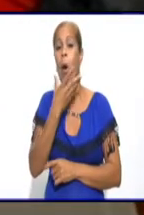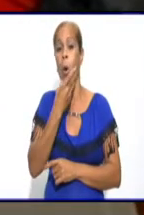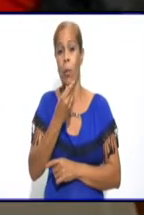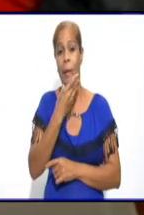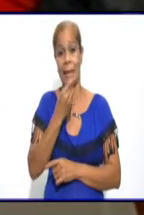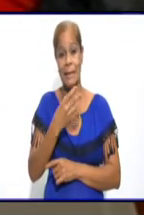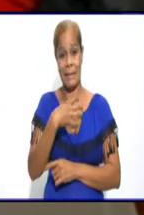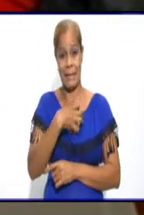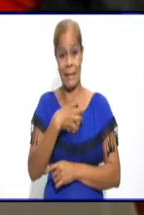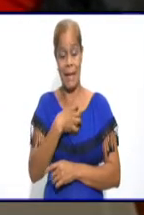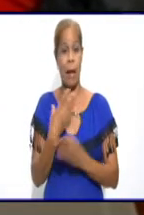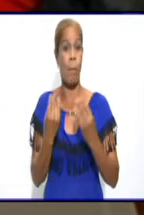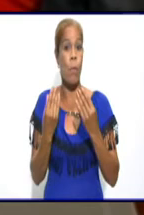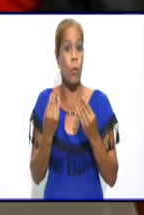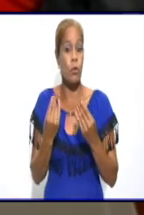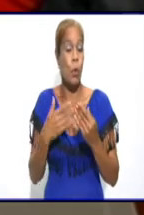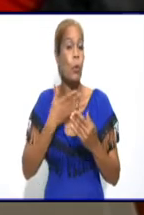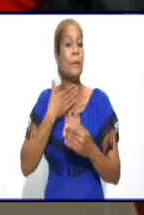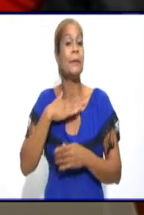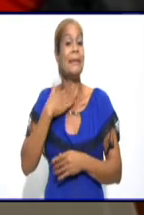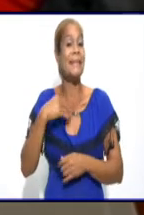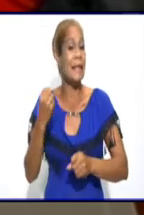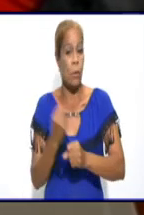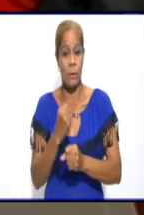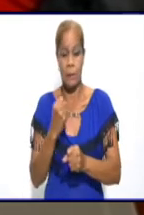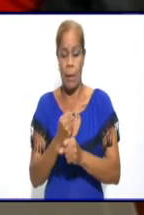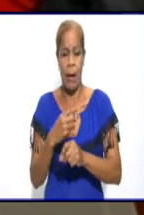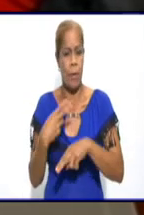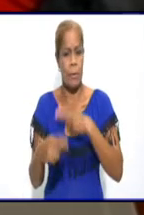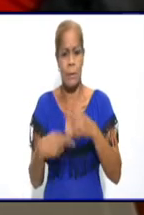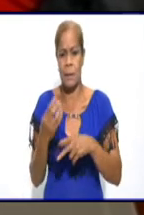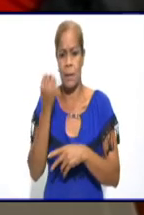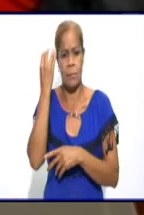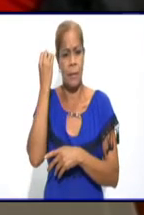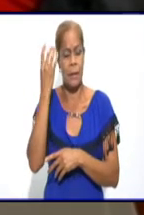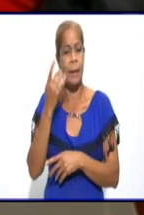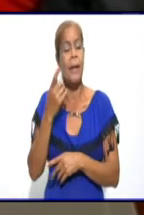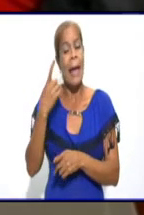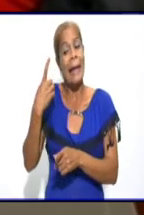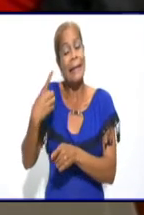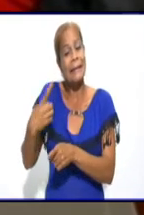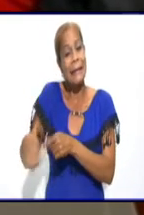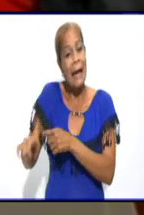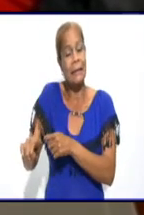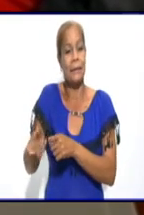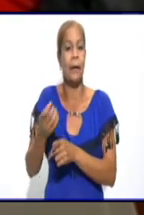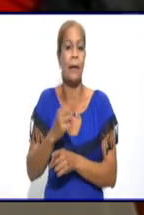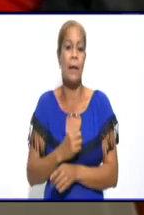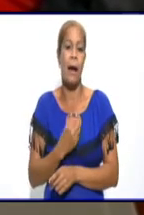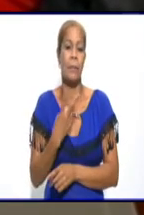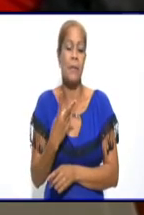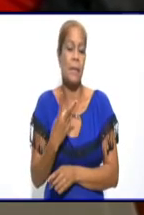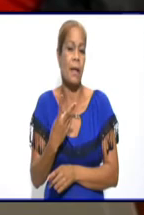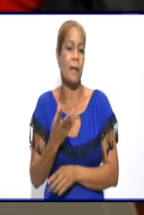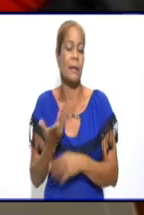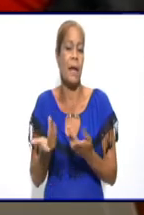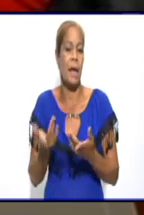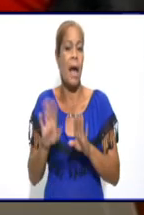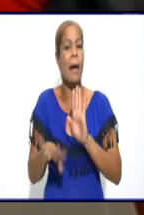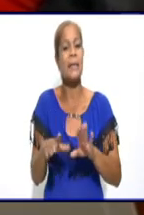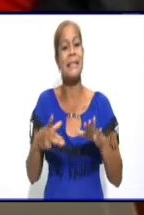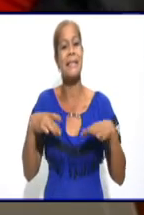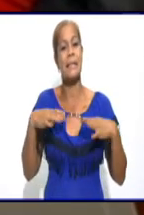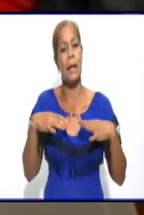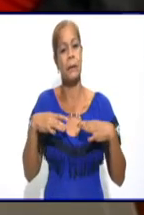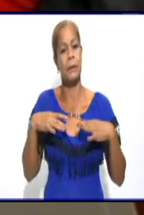mucha energía que extrañan digamos esa vida cotidiana de salir el fin de semana de compartir entre amigos